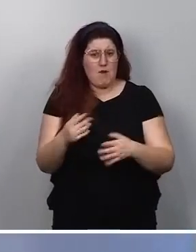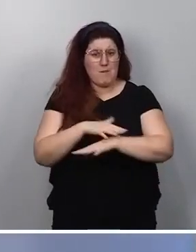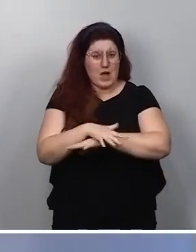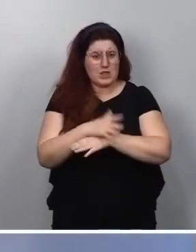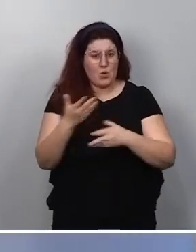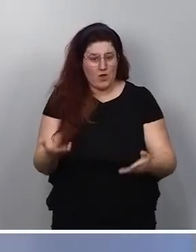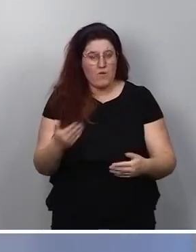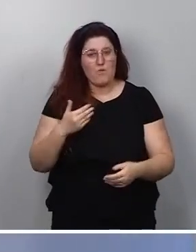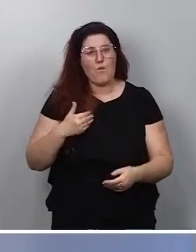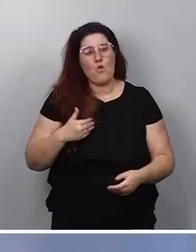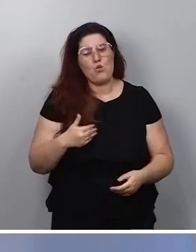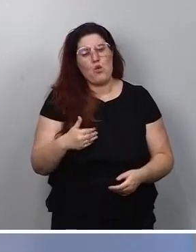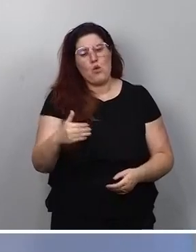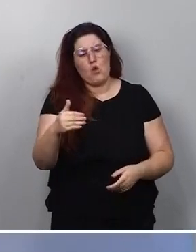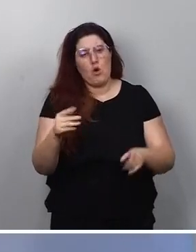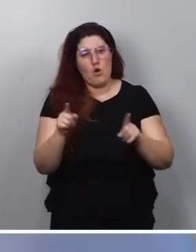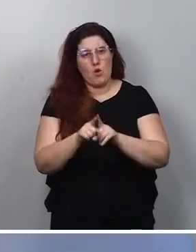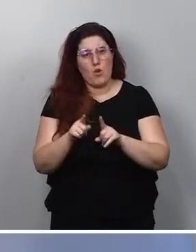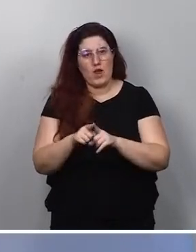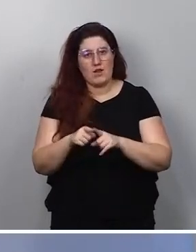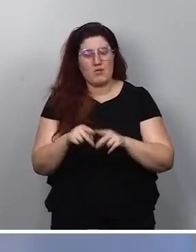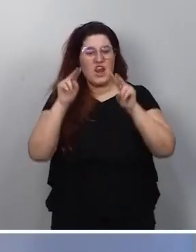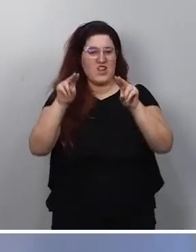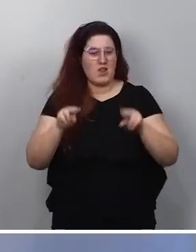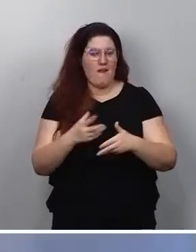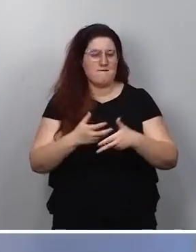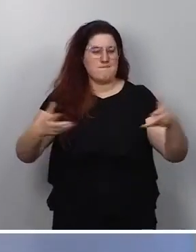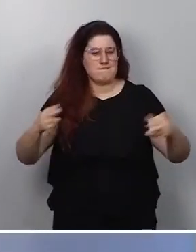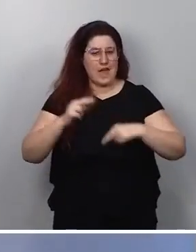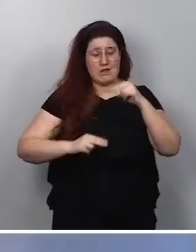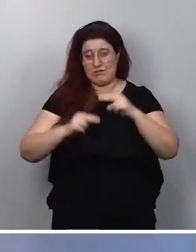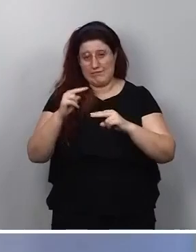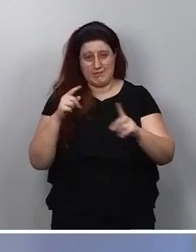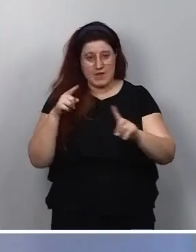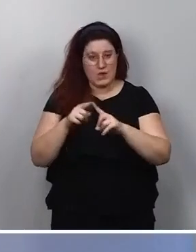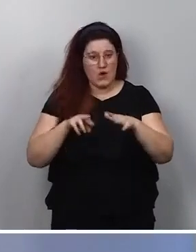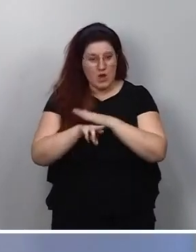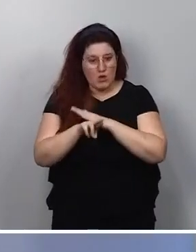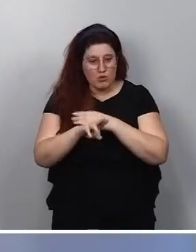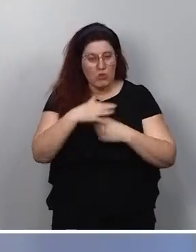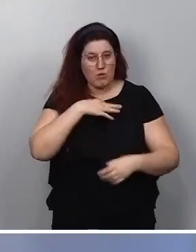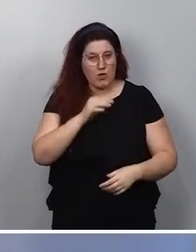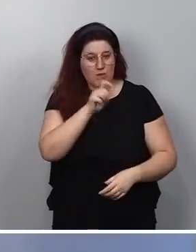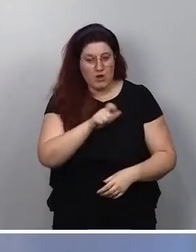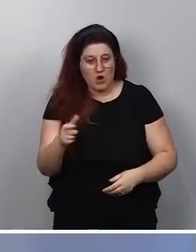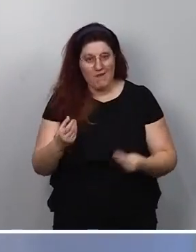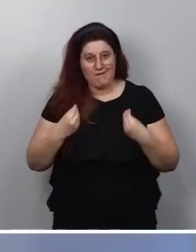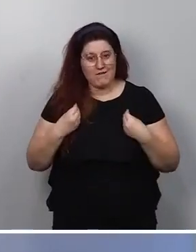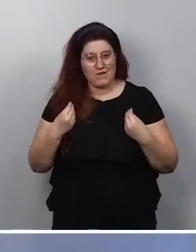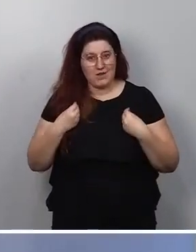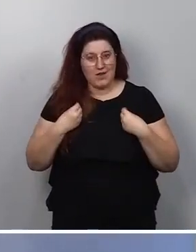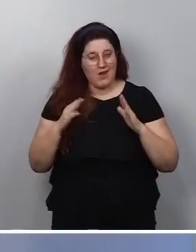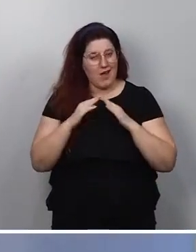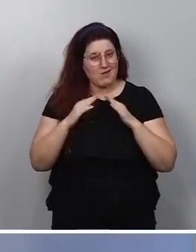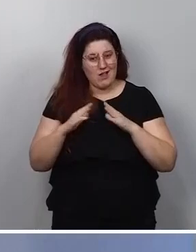futuro no pasa por construir más macror residencias sino por poner los recursos necesarios para que la gente pueda vivir en